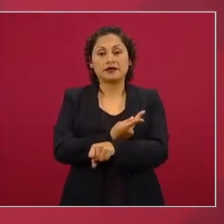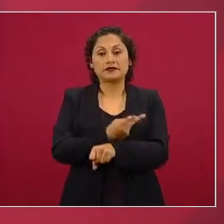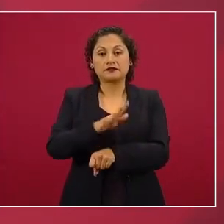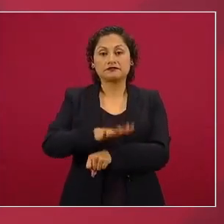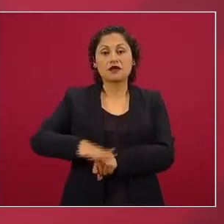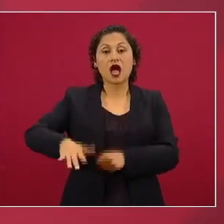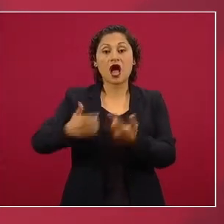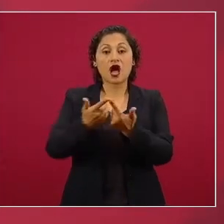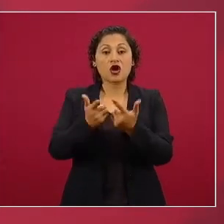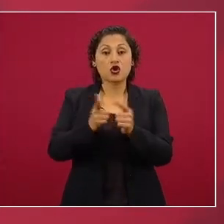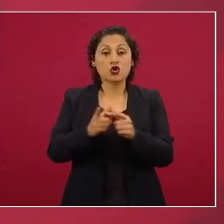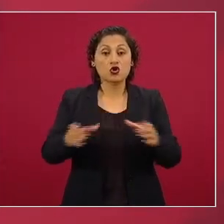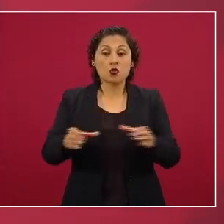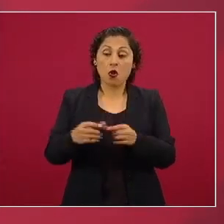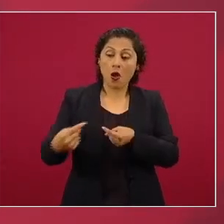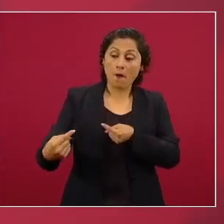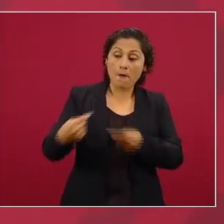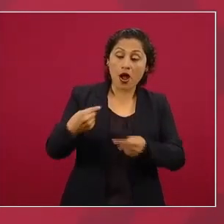cuestionar,